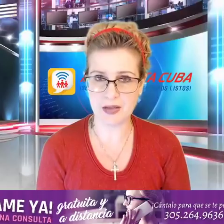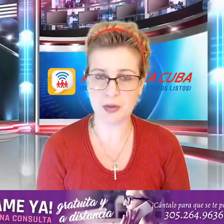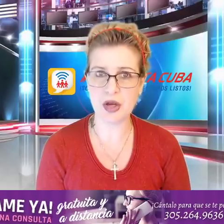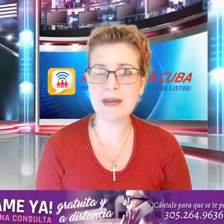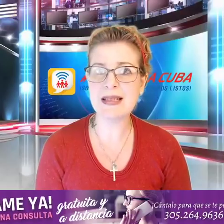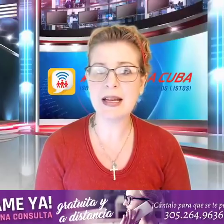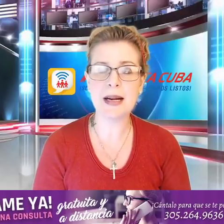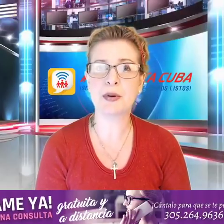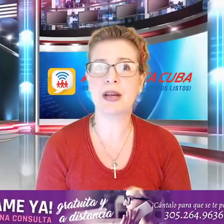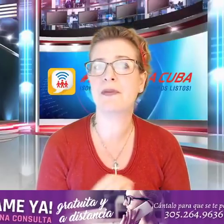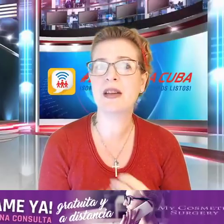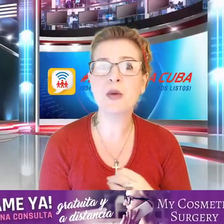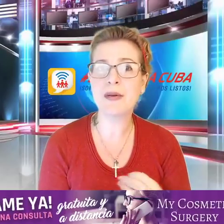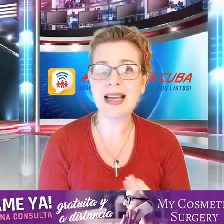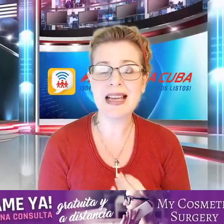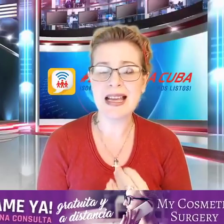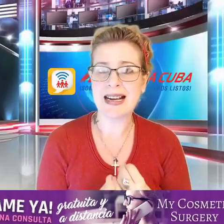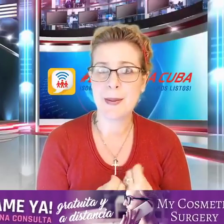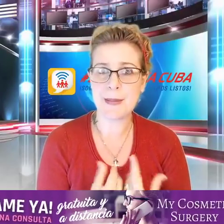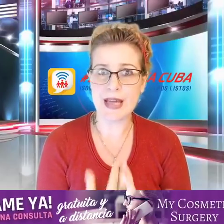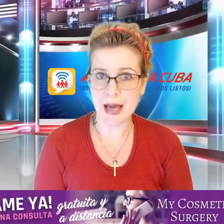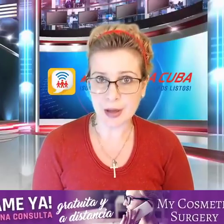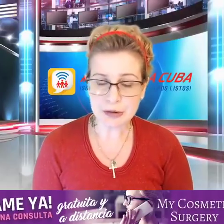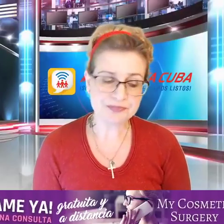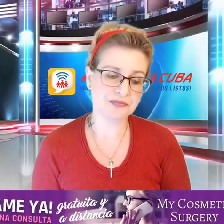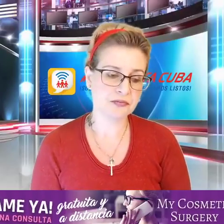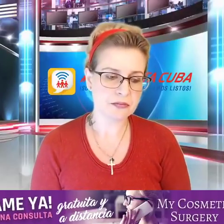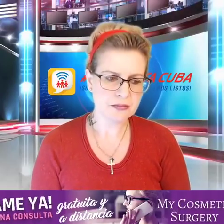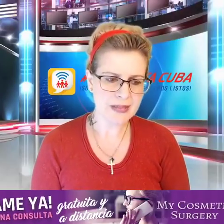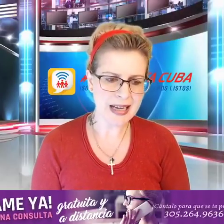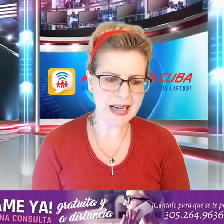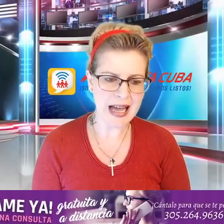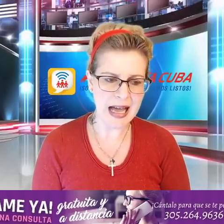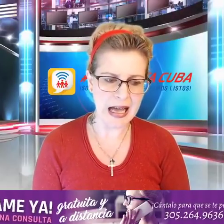vivo en Facebook. Yo pensé que era porque Facebook había cambiado